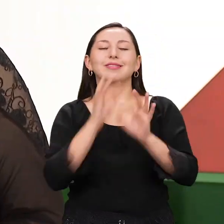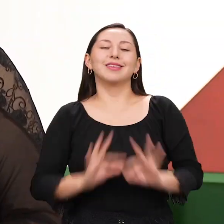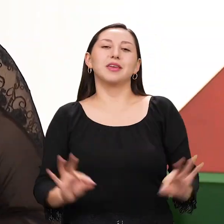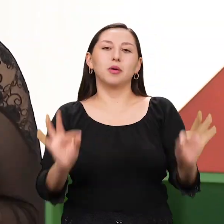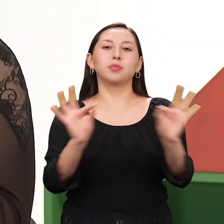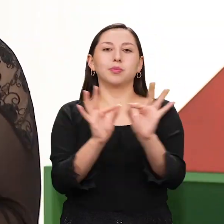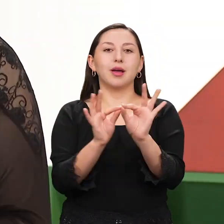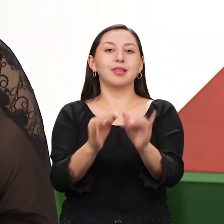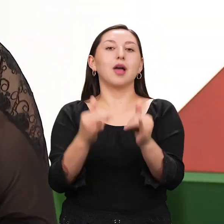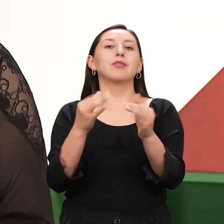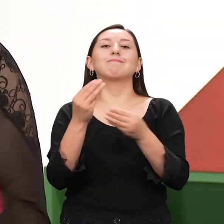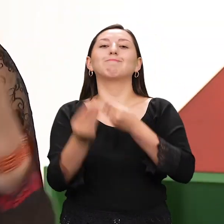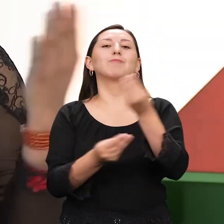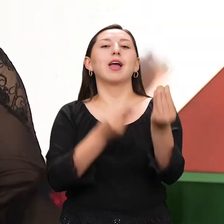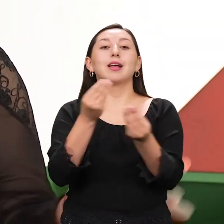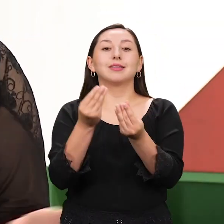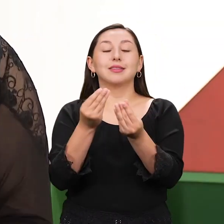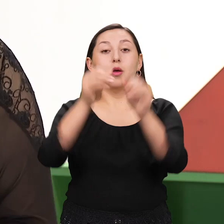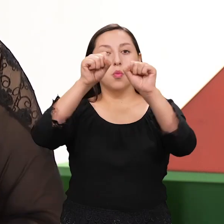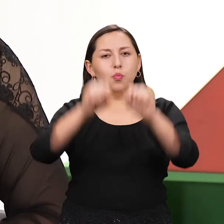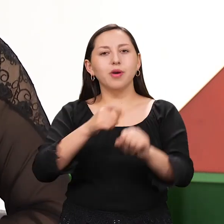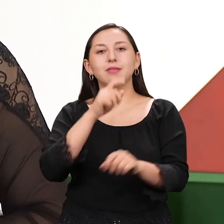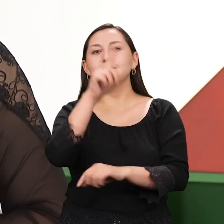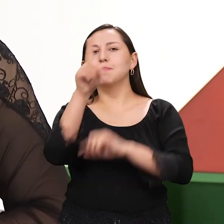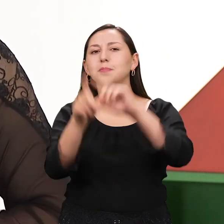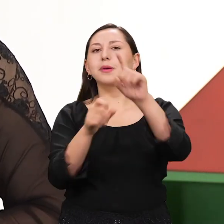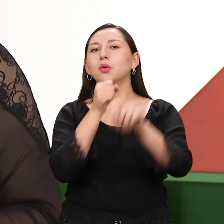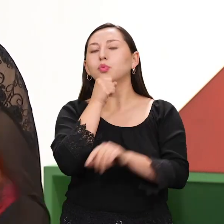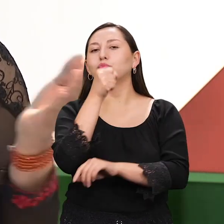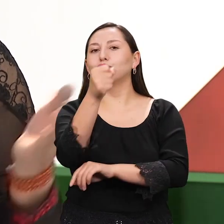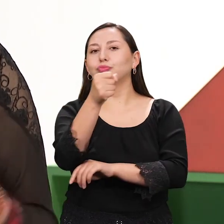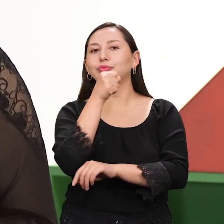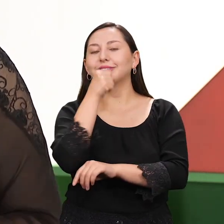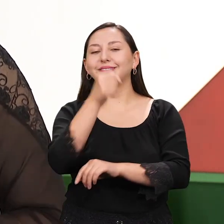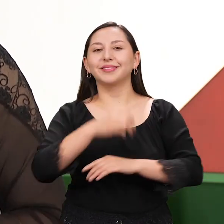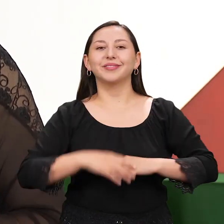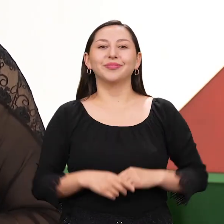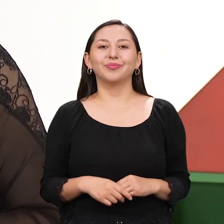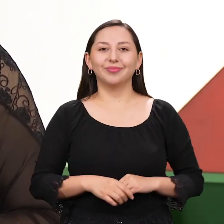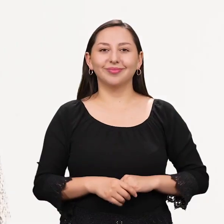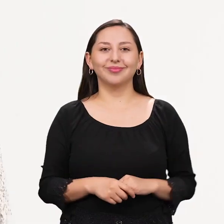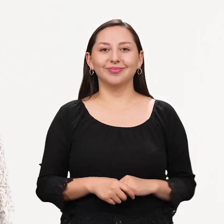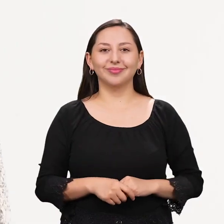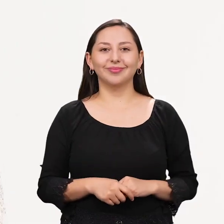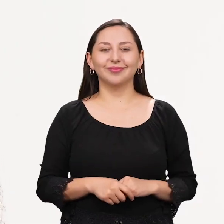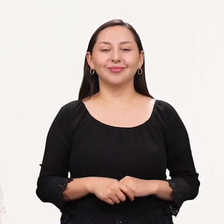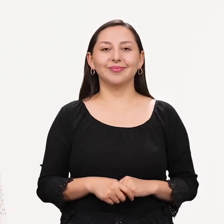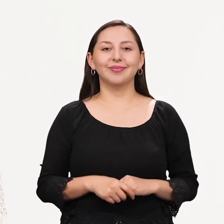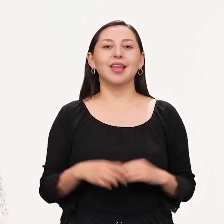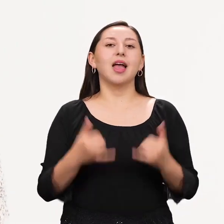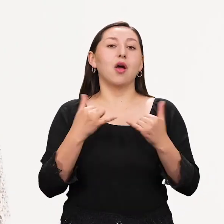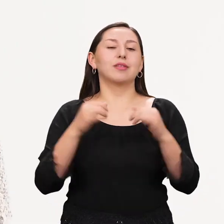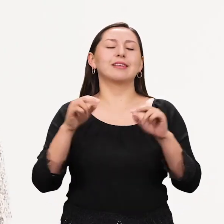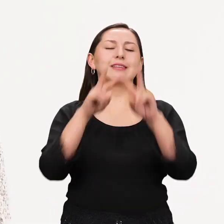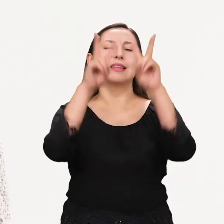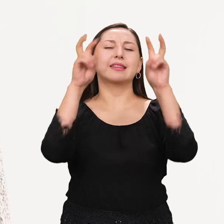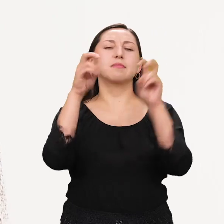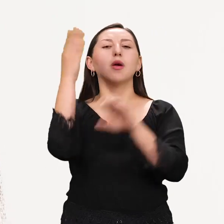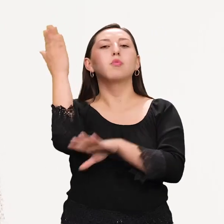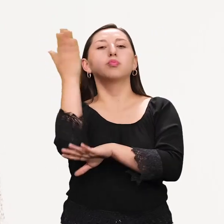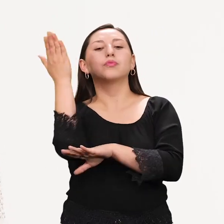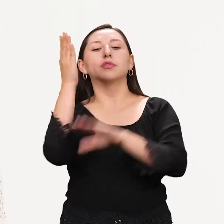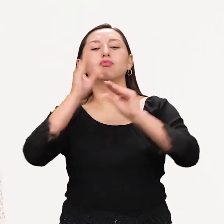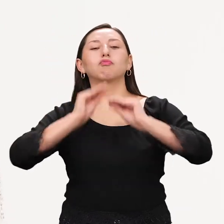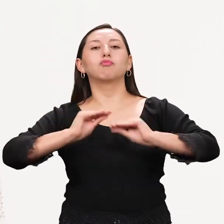inquietudes ustedes ahora también quieren conocer de Natalia? Adelante, por favor. En el tema sobre la docencia, ¿nos